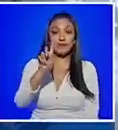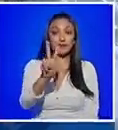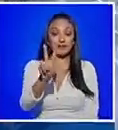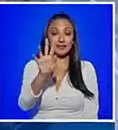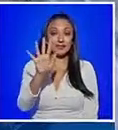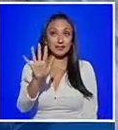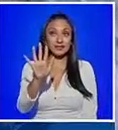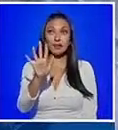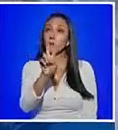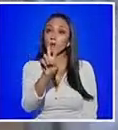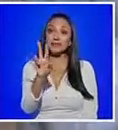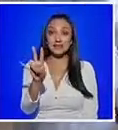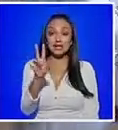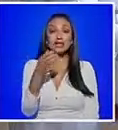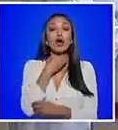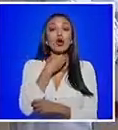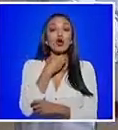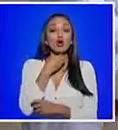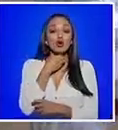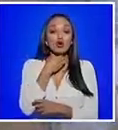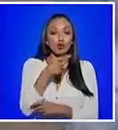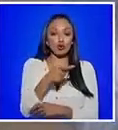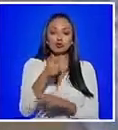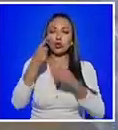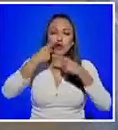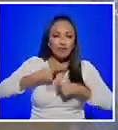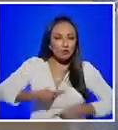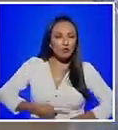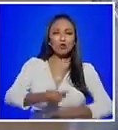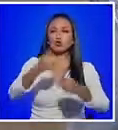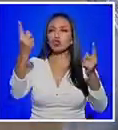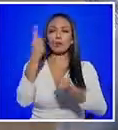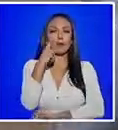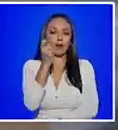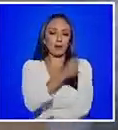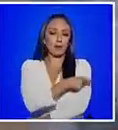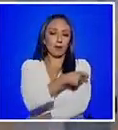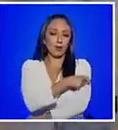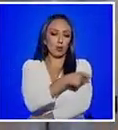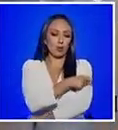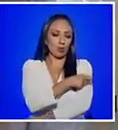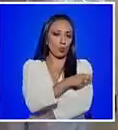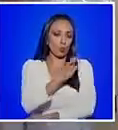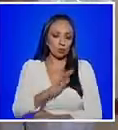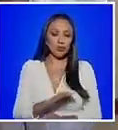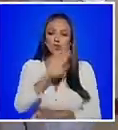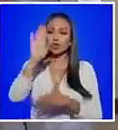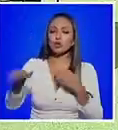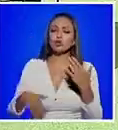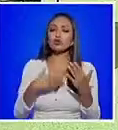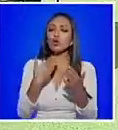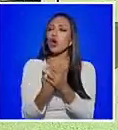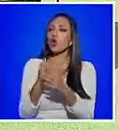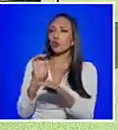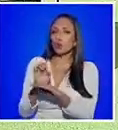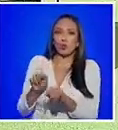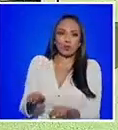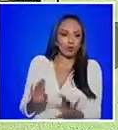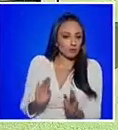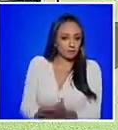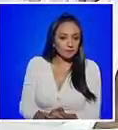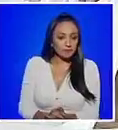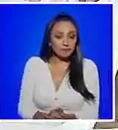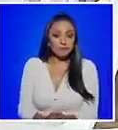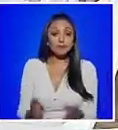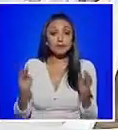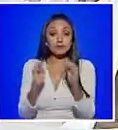agosto, desde el Ministerio estamos impulsando una gran minga de vacunación contra la COVID-19 en todo el territorio nacional. Todo esto en medio de